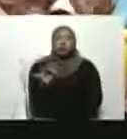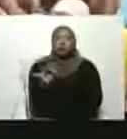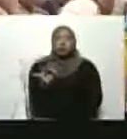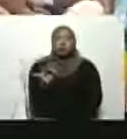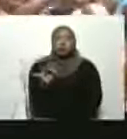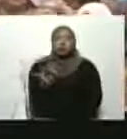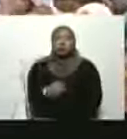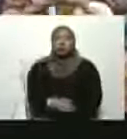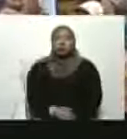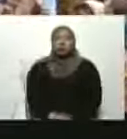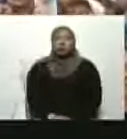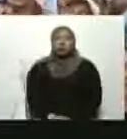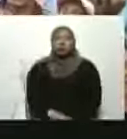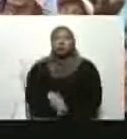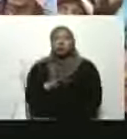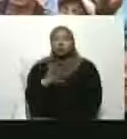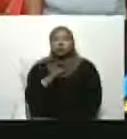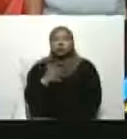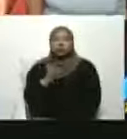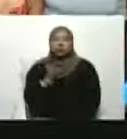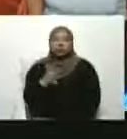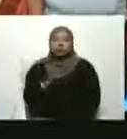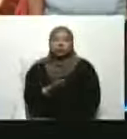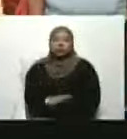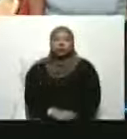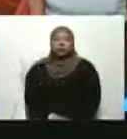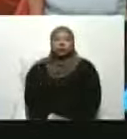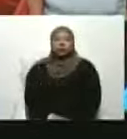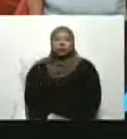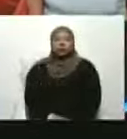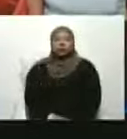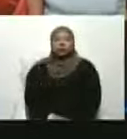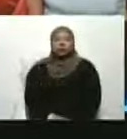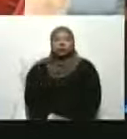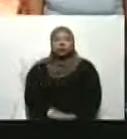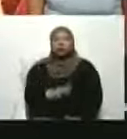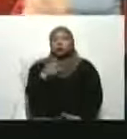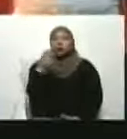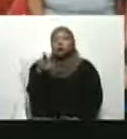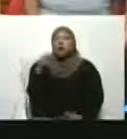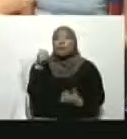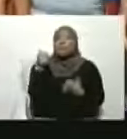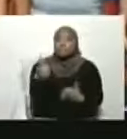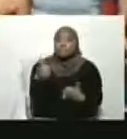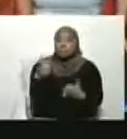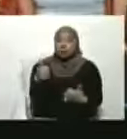guic más o menos hemos quedado tabla